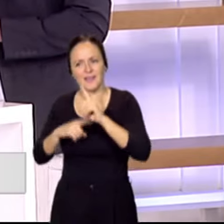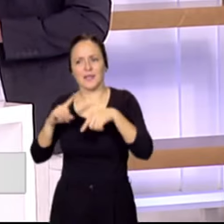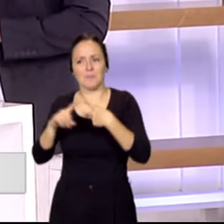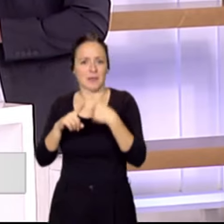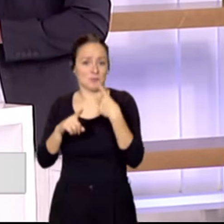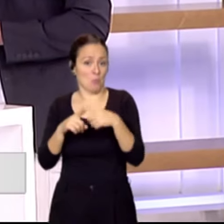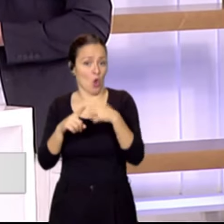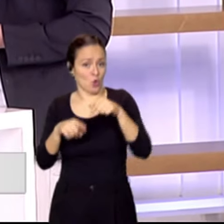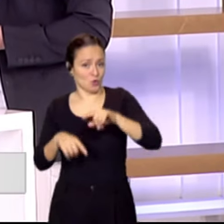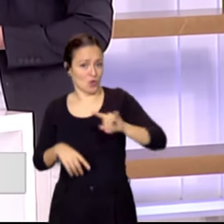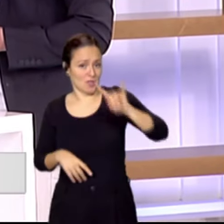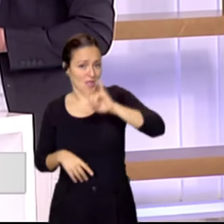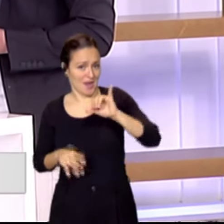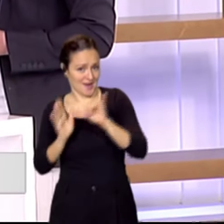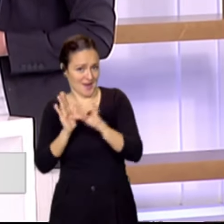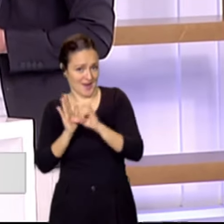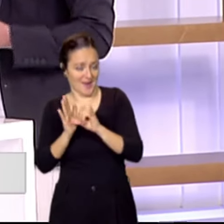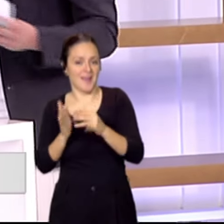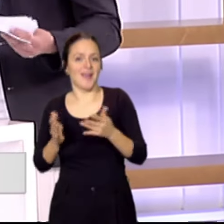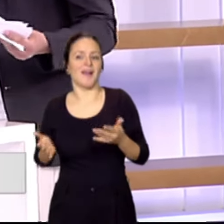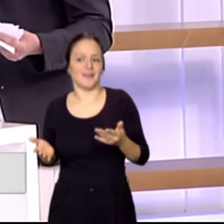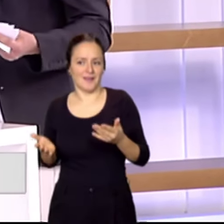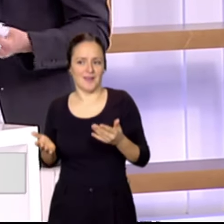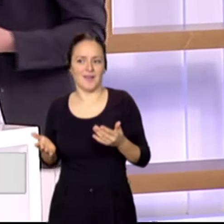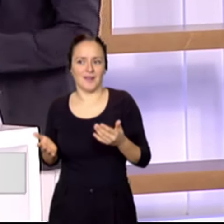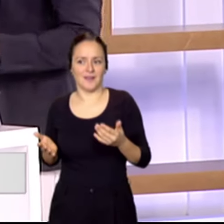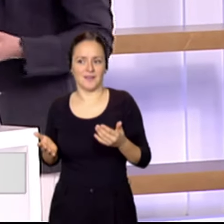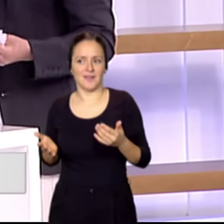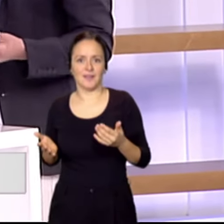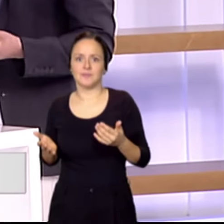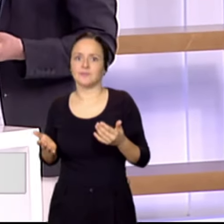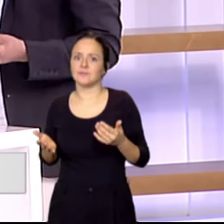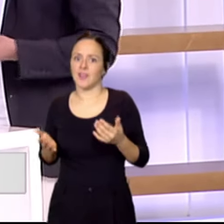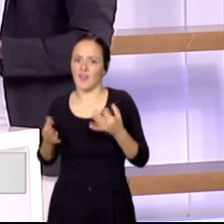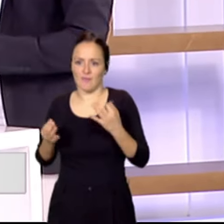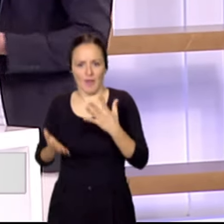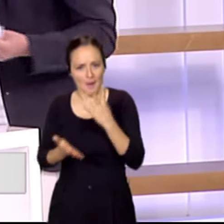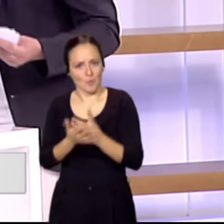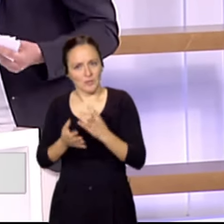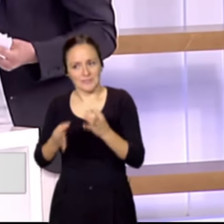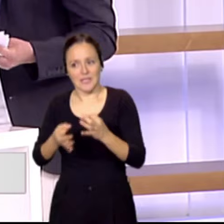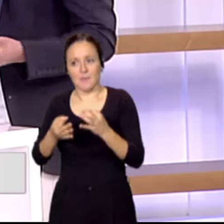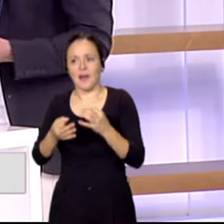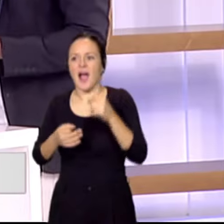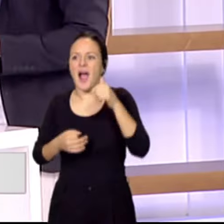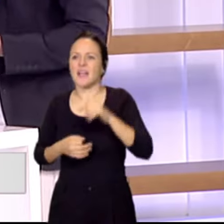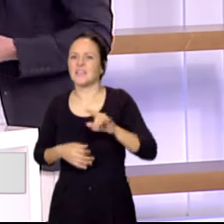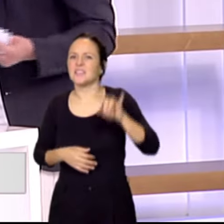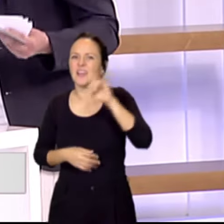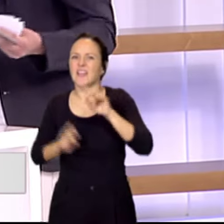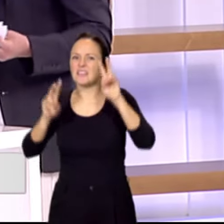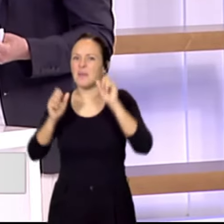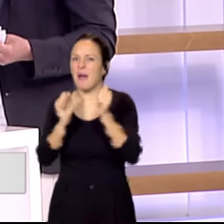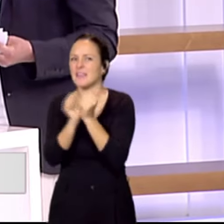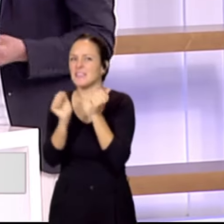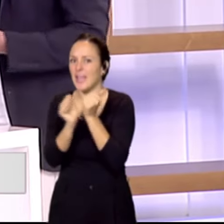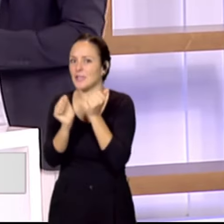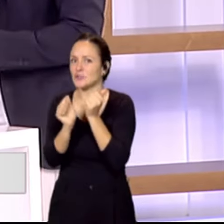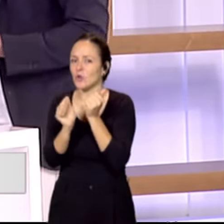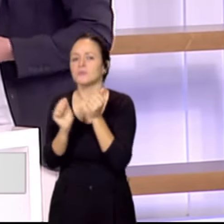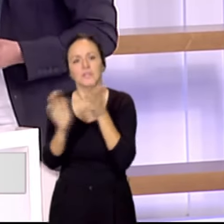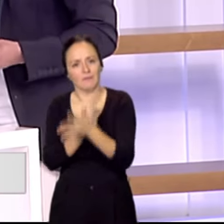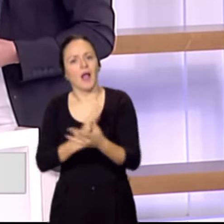apostando siempre por el producto eh local y de hay que decir que eh hablar de quesos en Canarias es hablar de productos de calidad